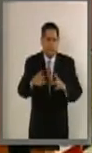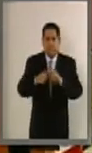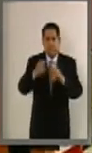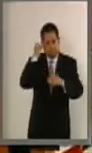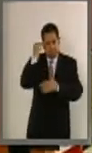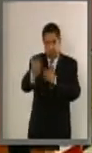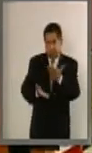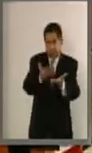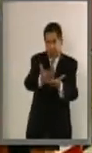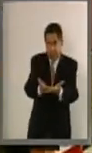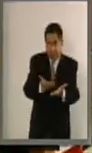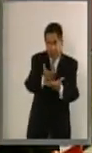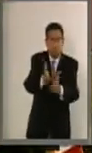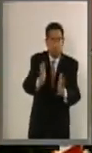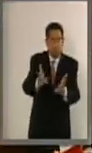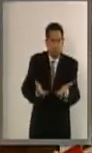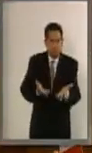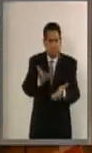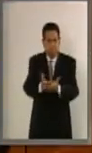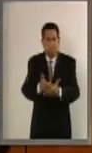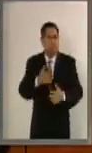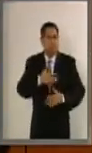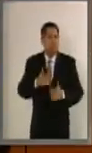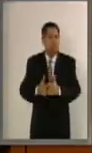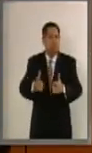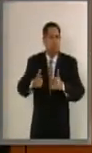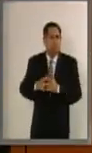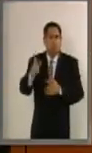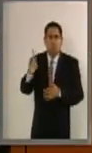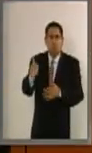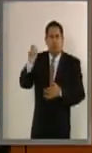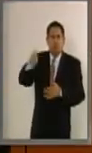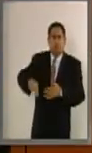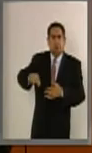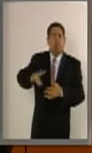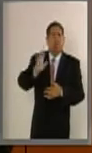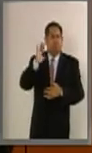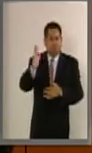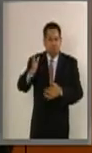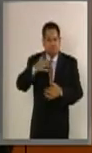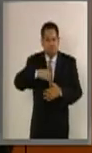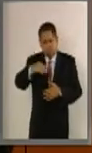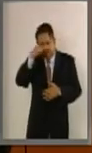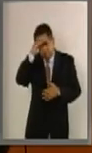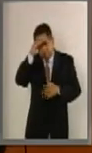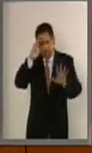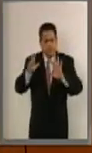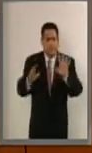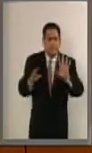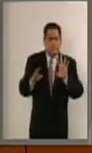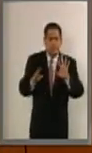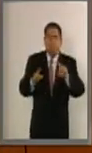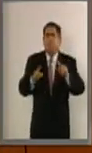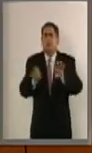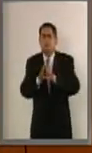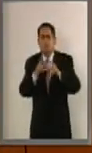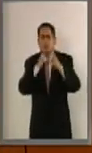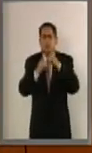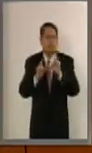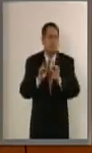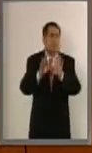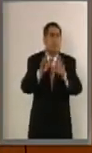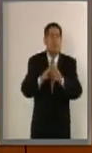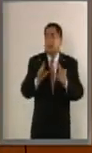iniciativas presentadas. El Grupo Parlamentario de Acción Nacional no responde a la coyuntura